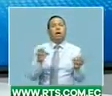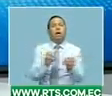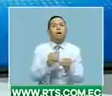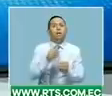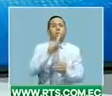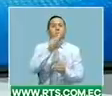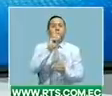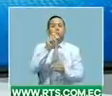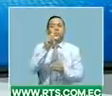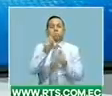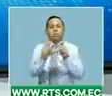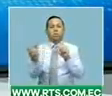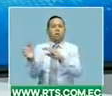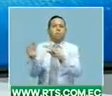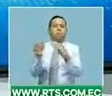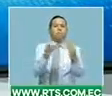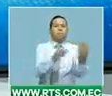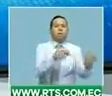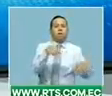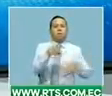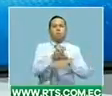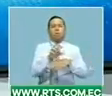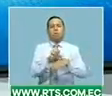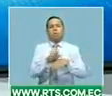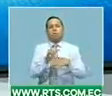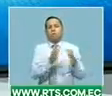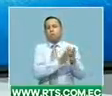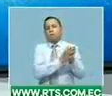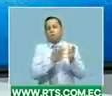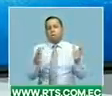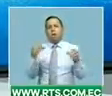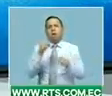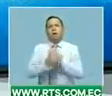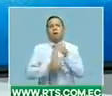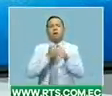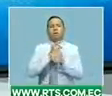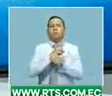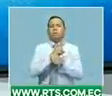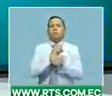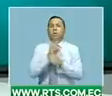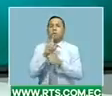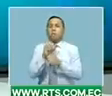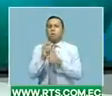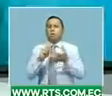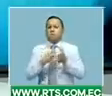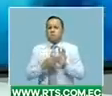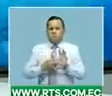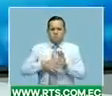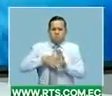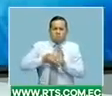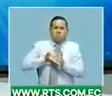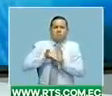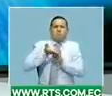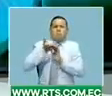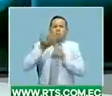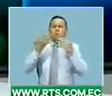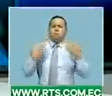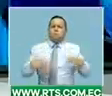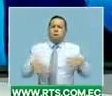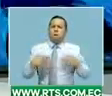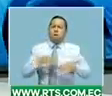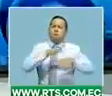de femicidios registrados en el país en lo que va del año, una cifra realmente alarmante. Por tanto, queremos hacer un llamado